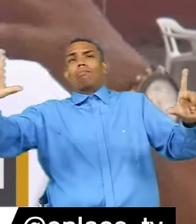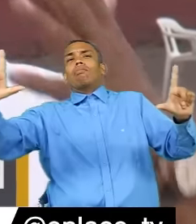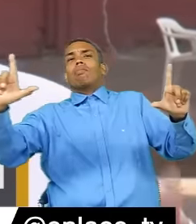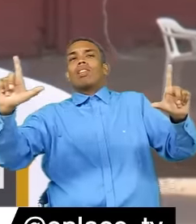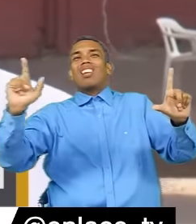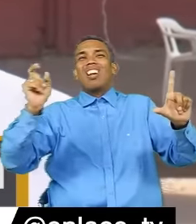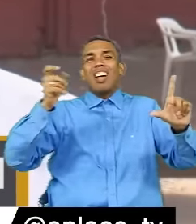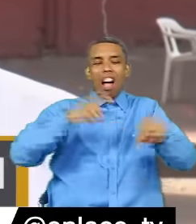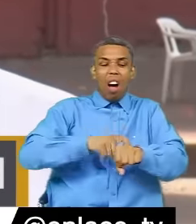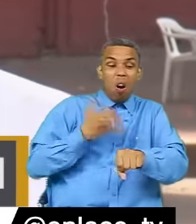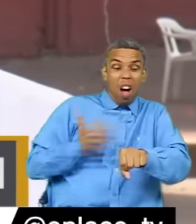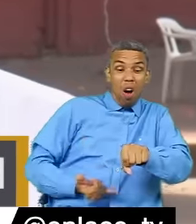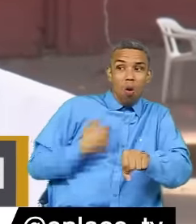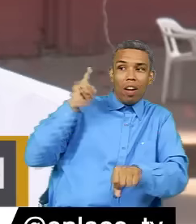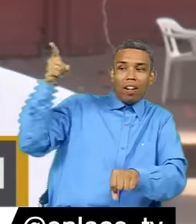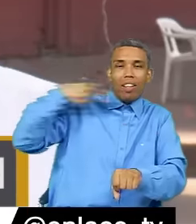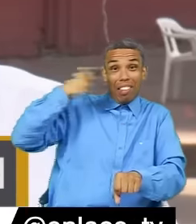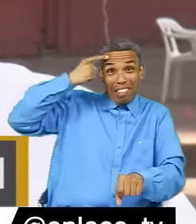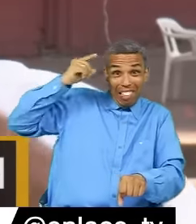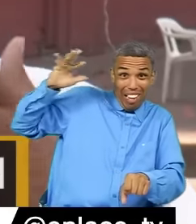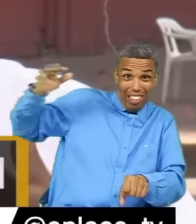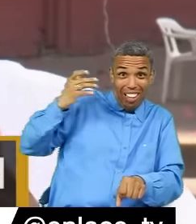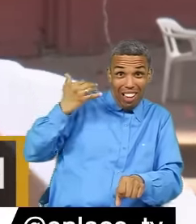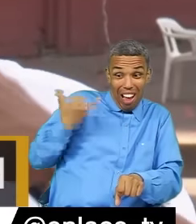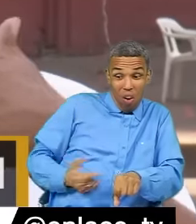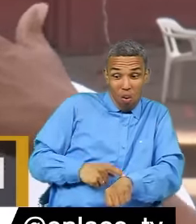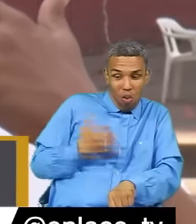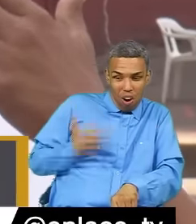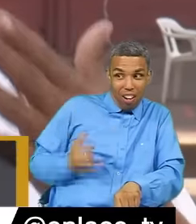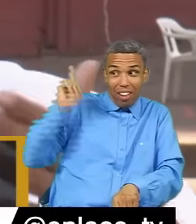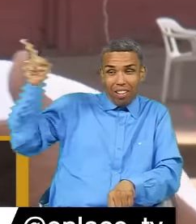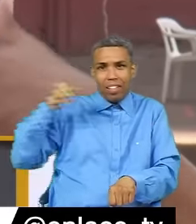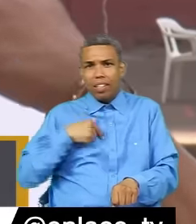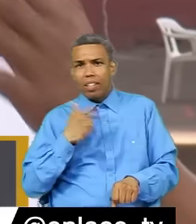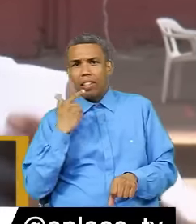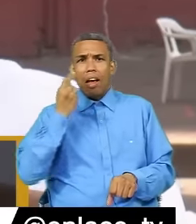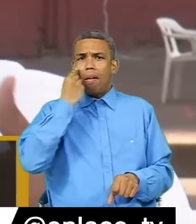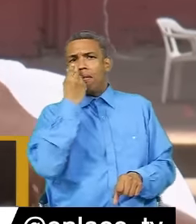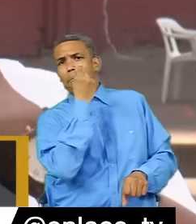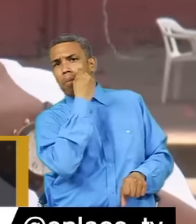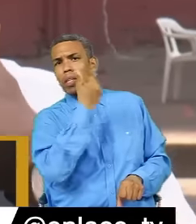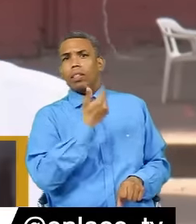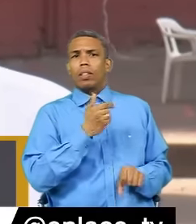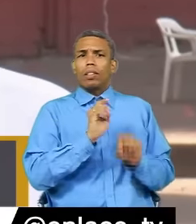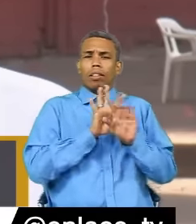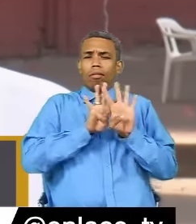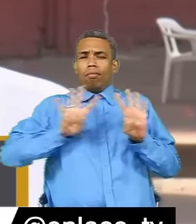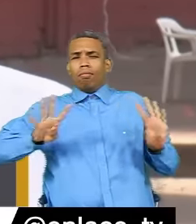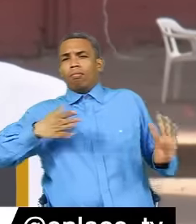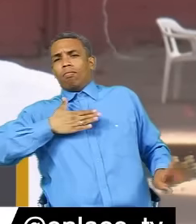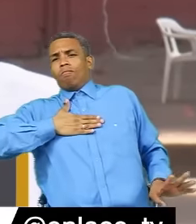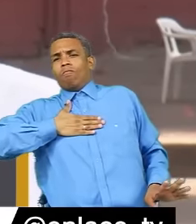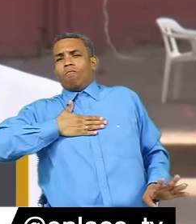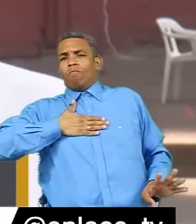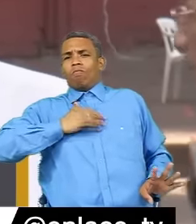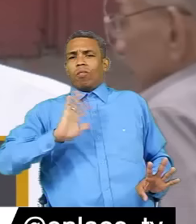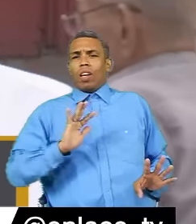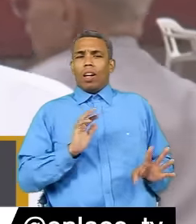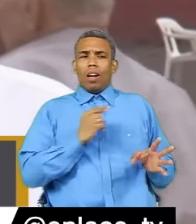Se va a llevar a través de unas pantallas en el sitio para que la gente esté ahí y esté viendo ese acto desde Cartagena, y va a